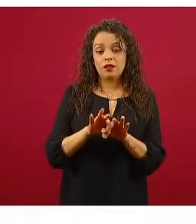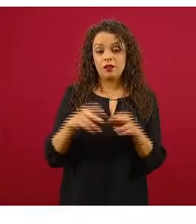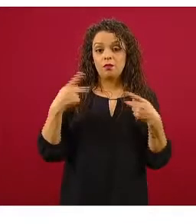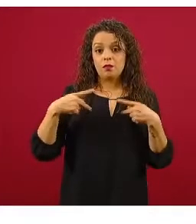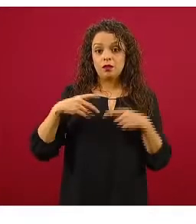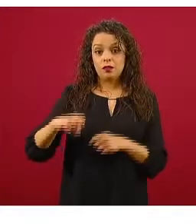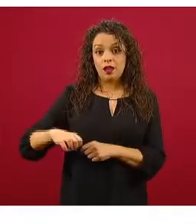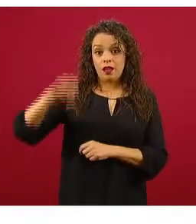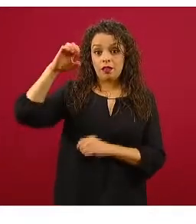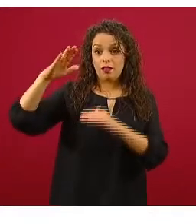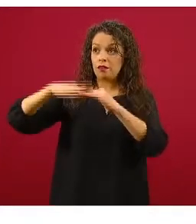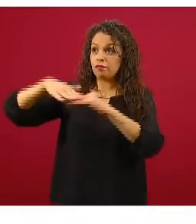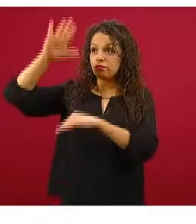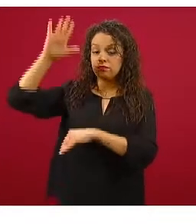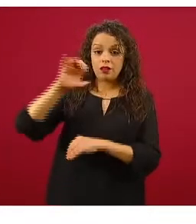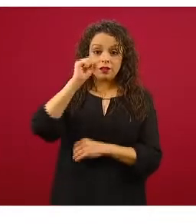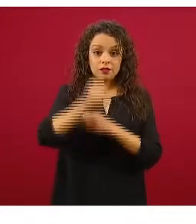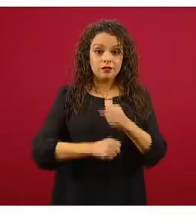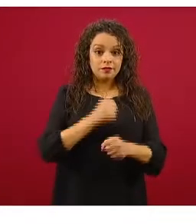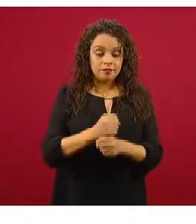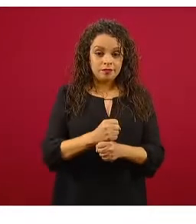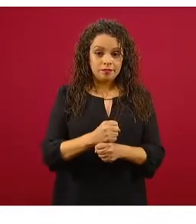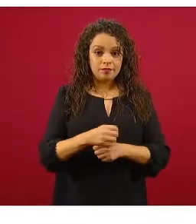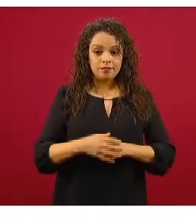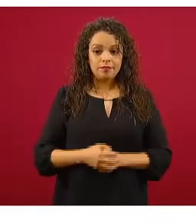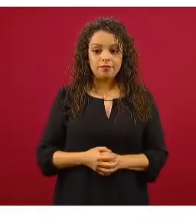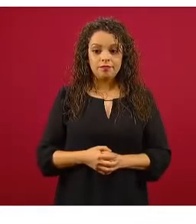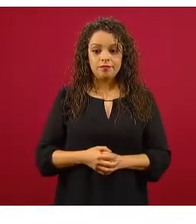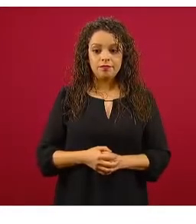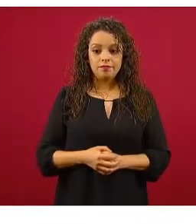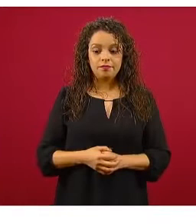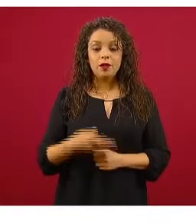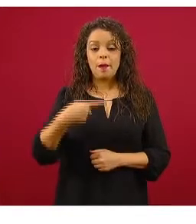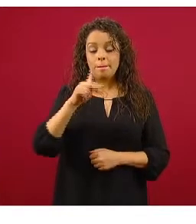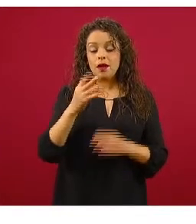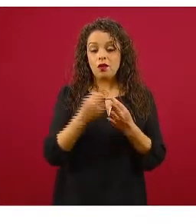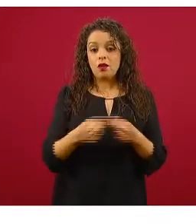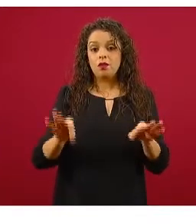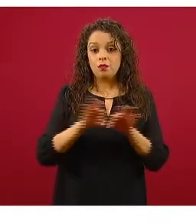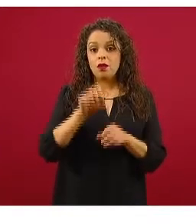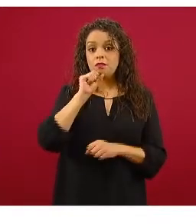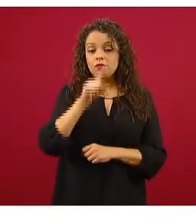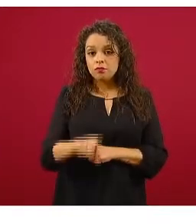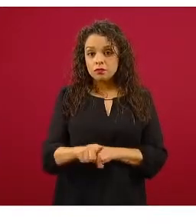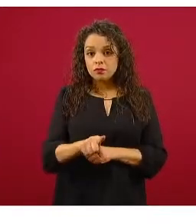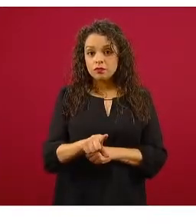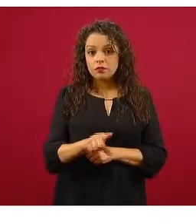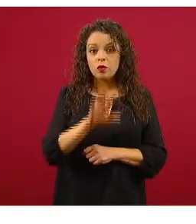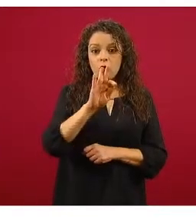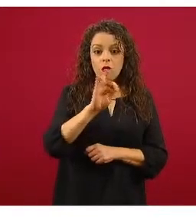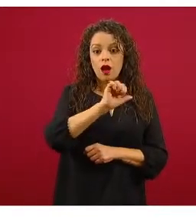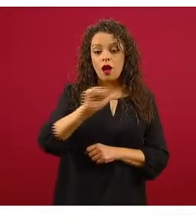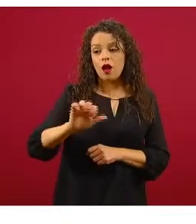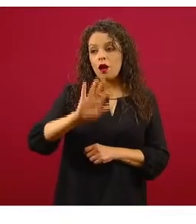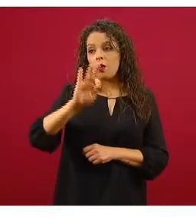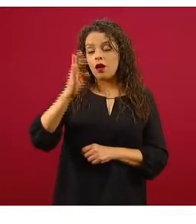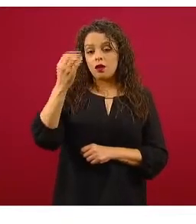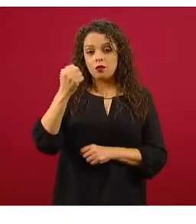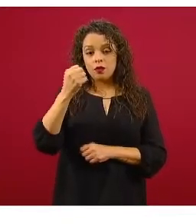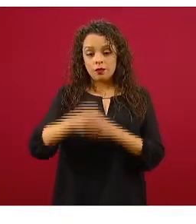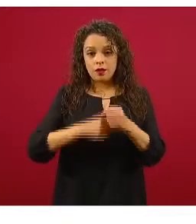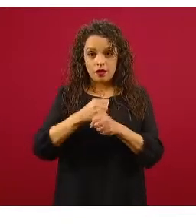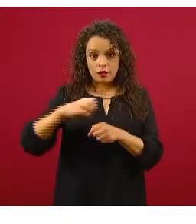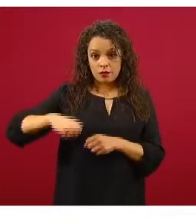años, pero también es importante el grupo de 40 a 49 años, porque en México la población mexicana